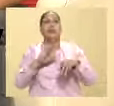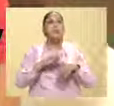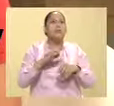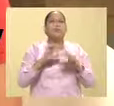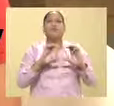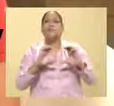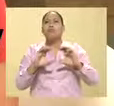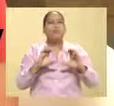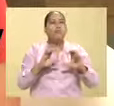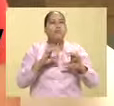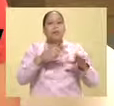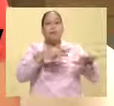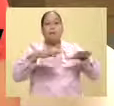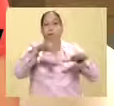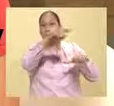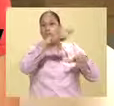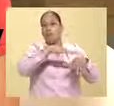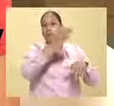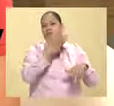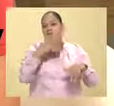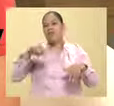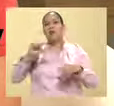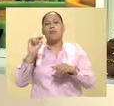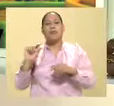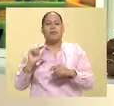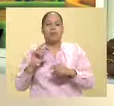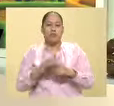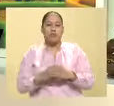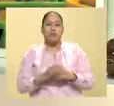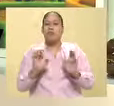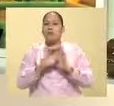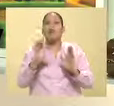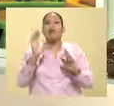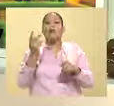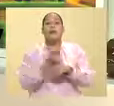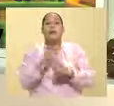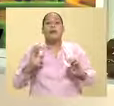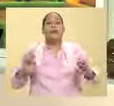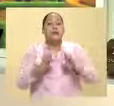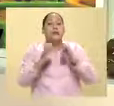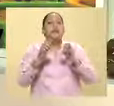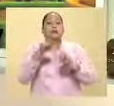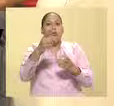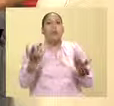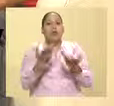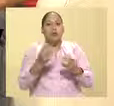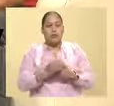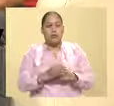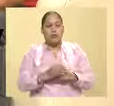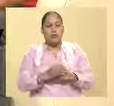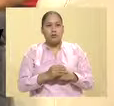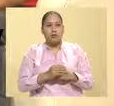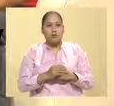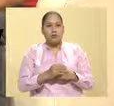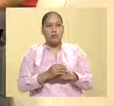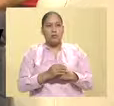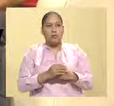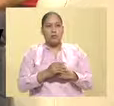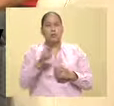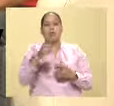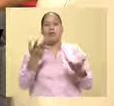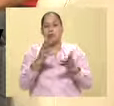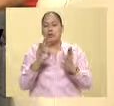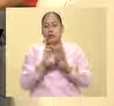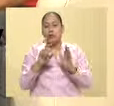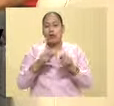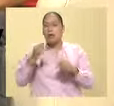presente en el mar que aquí lo que sucede en un caso de emergencia que por qué que se haría que deberías hacer pues